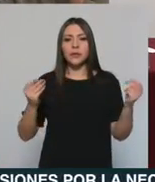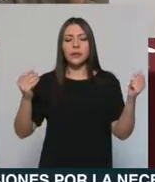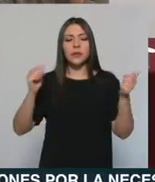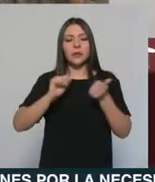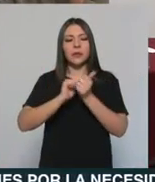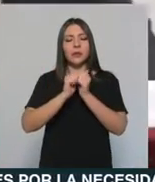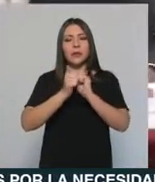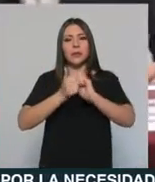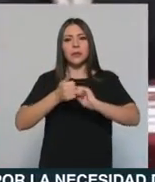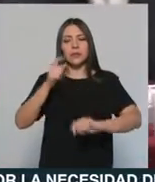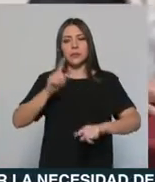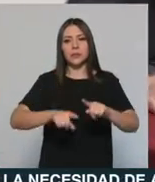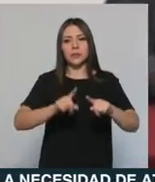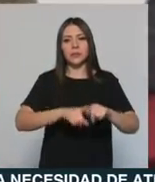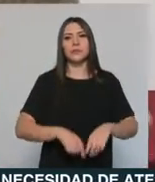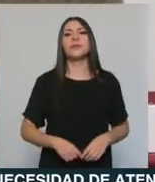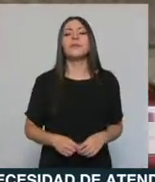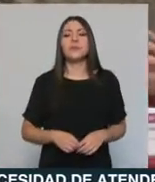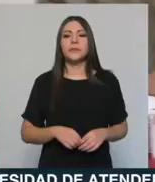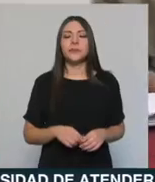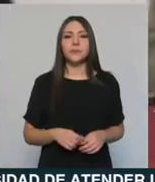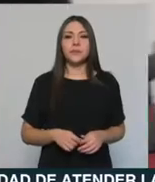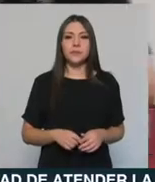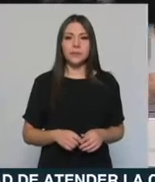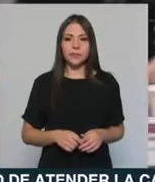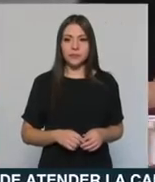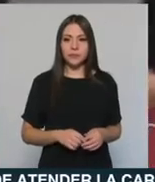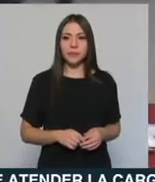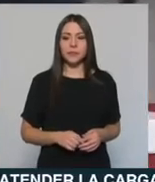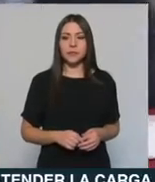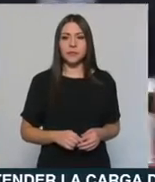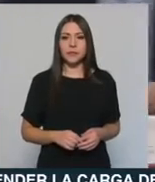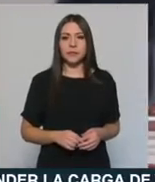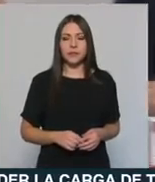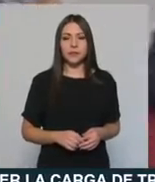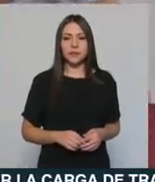dispersando. Con imágenes de Javier Cordero, Eric Pinto, 21 Noticias.